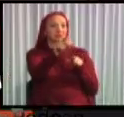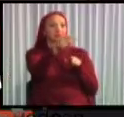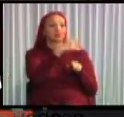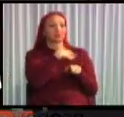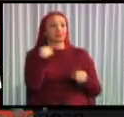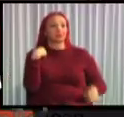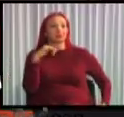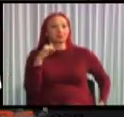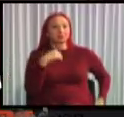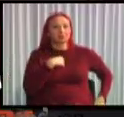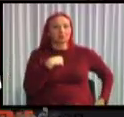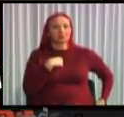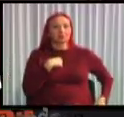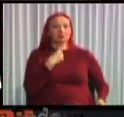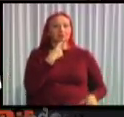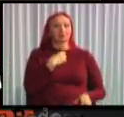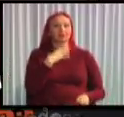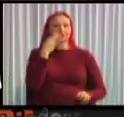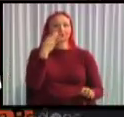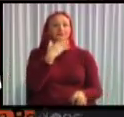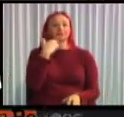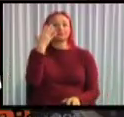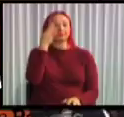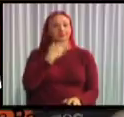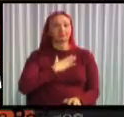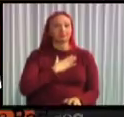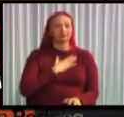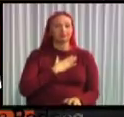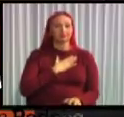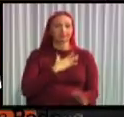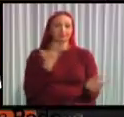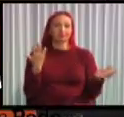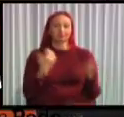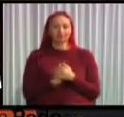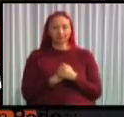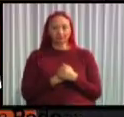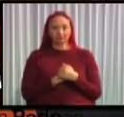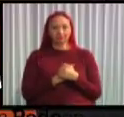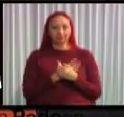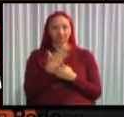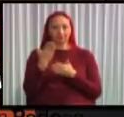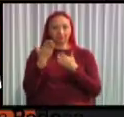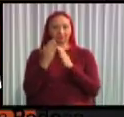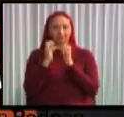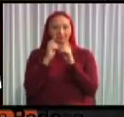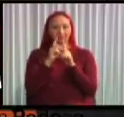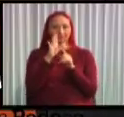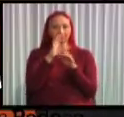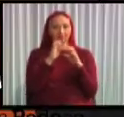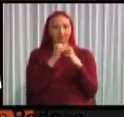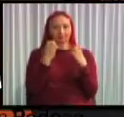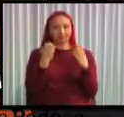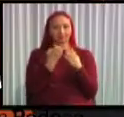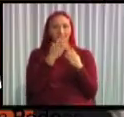gustó pues como jugué y decidió creer en mí, me dio la oportunidad con su equipo.